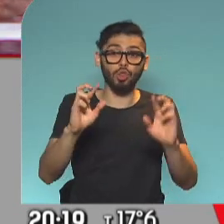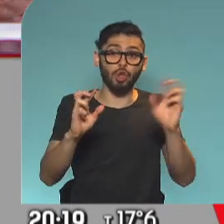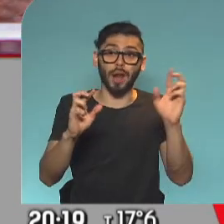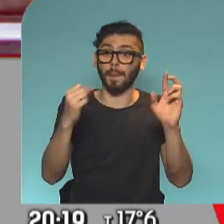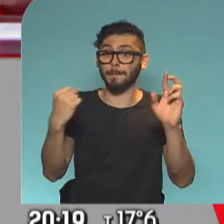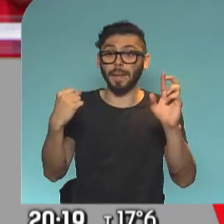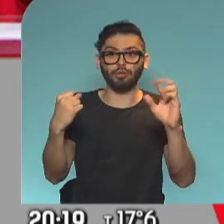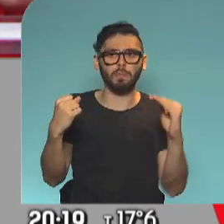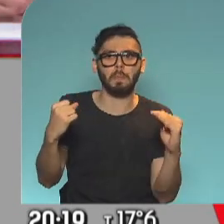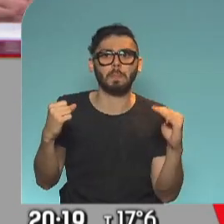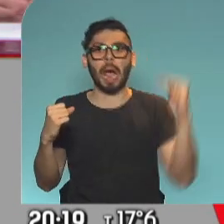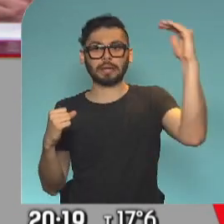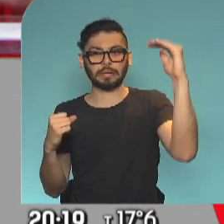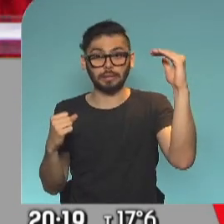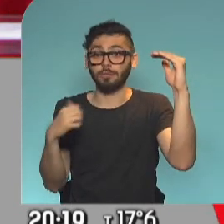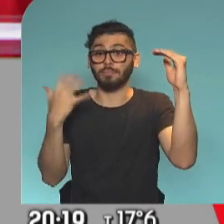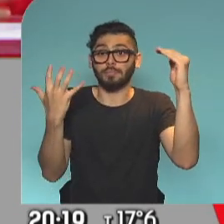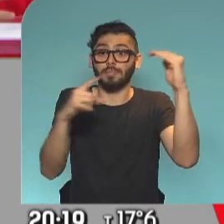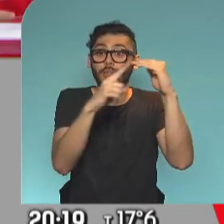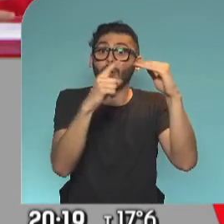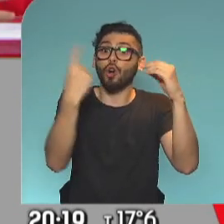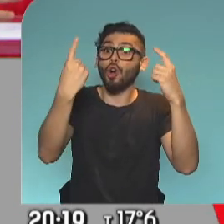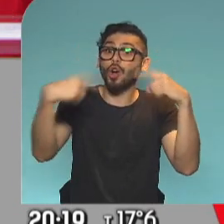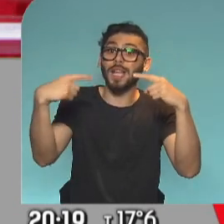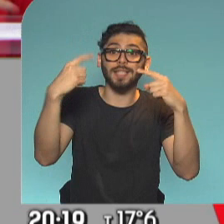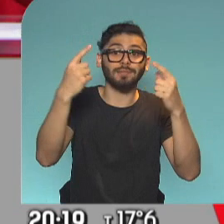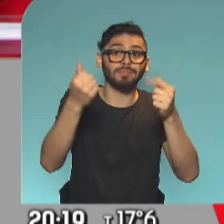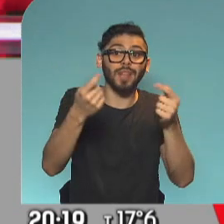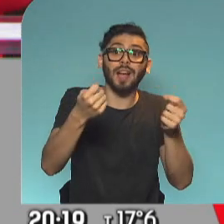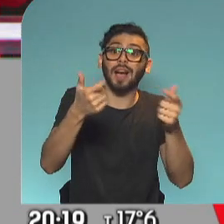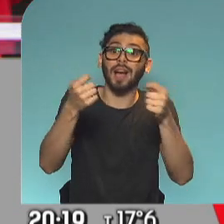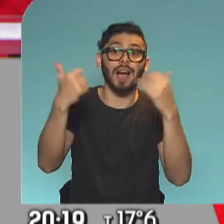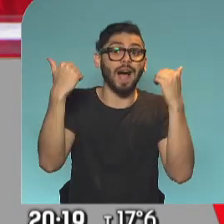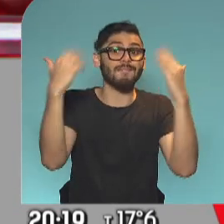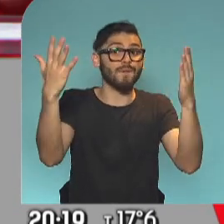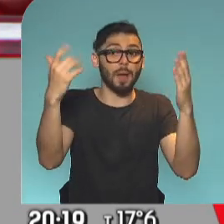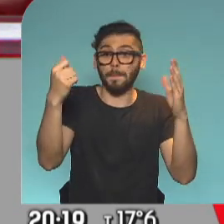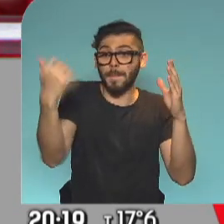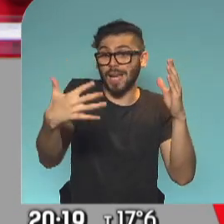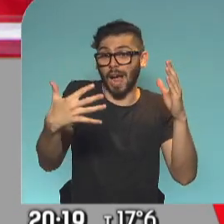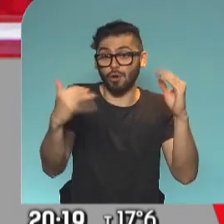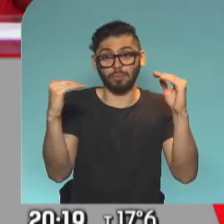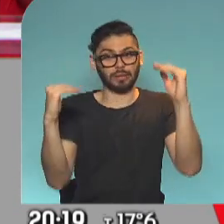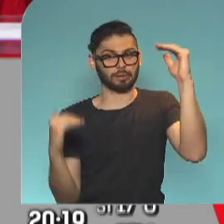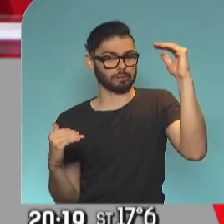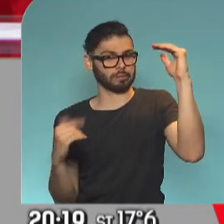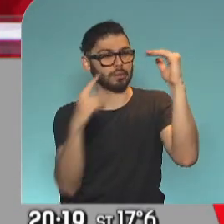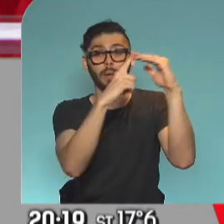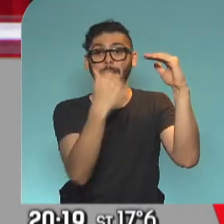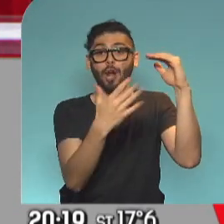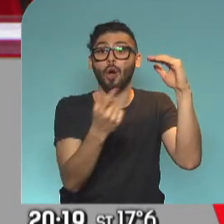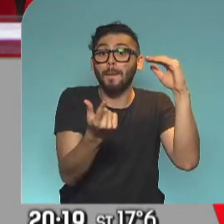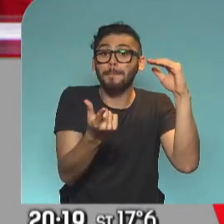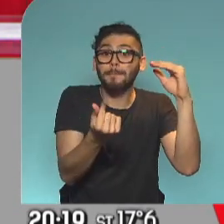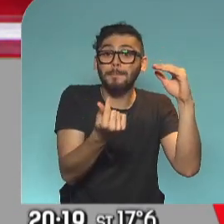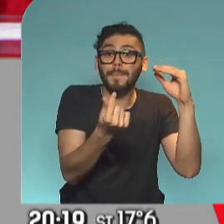contenido importado va a salir más caro. Sí, claro. Entonces todos esos costos más altos se trasladan a todos los precios. Si se trasladan todos los precios hay